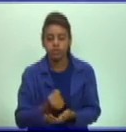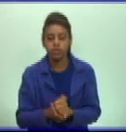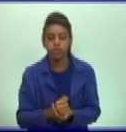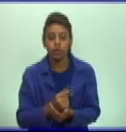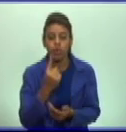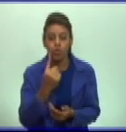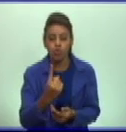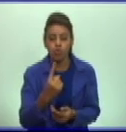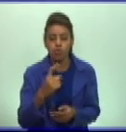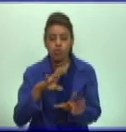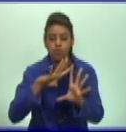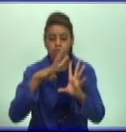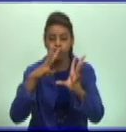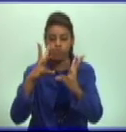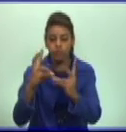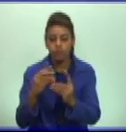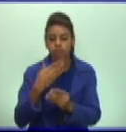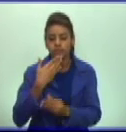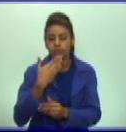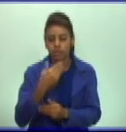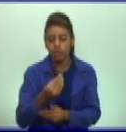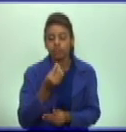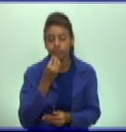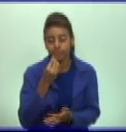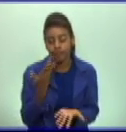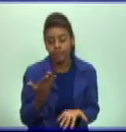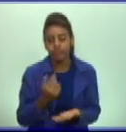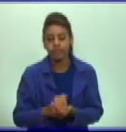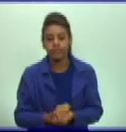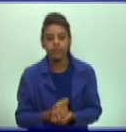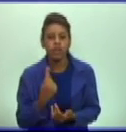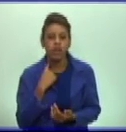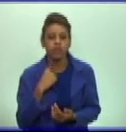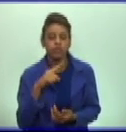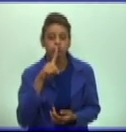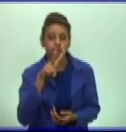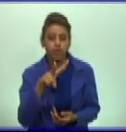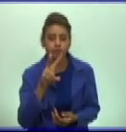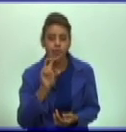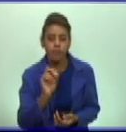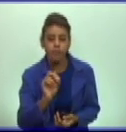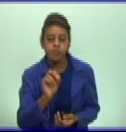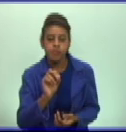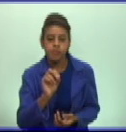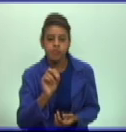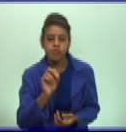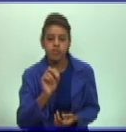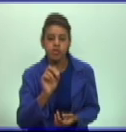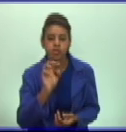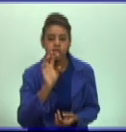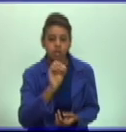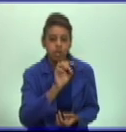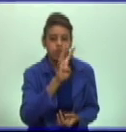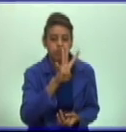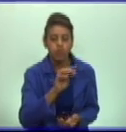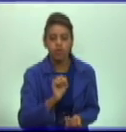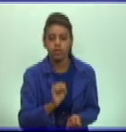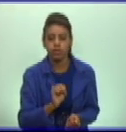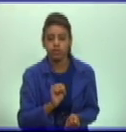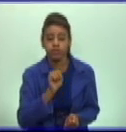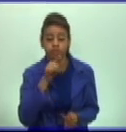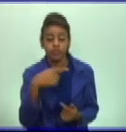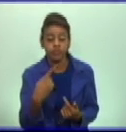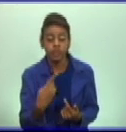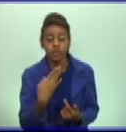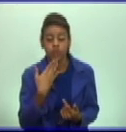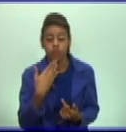un mundo mejor es posible. Para el 2004, a iniciativa de nuestro comandante en jefe y del